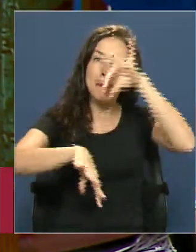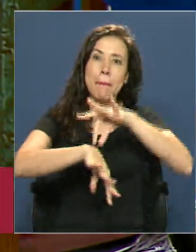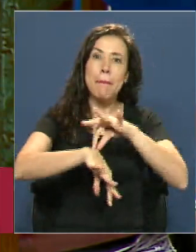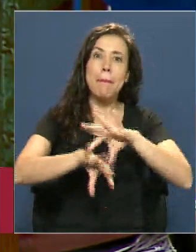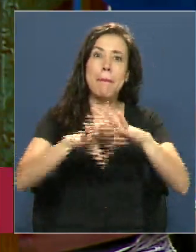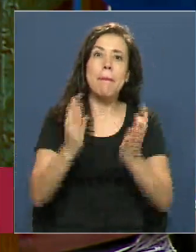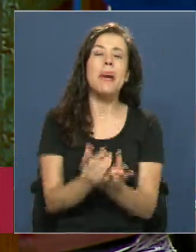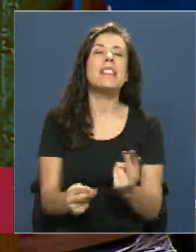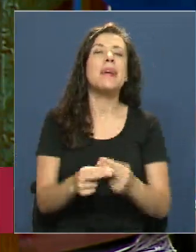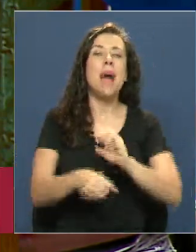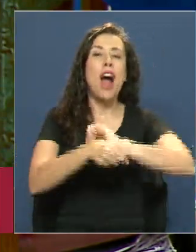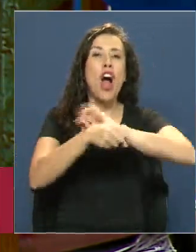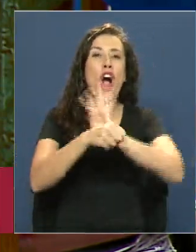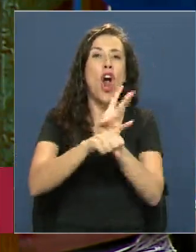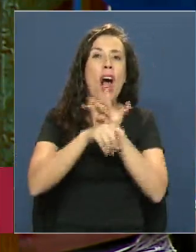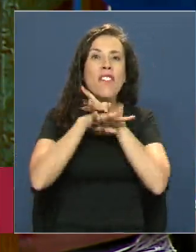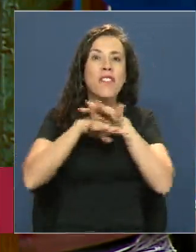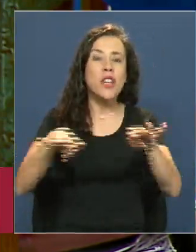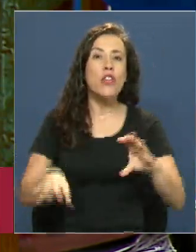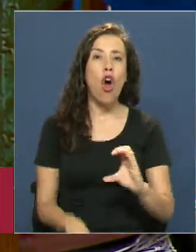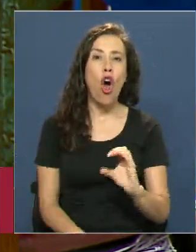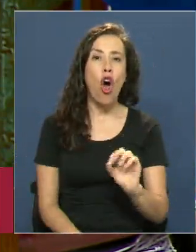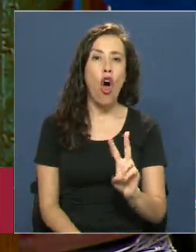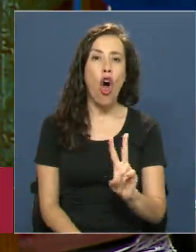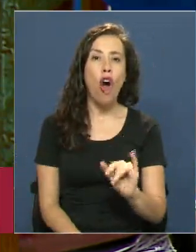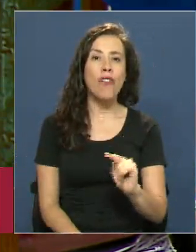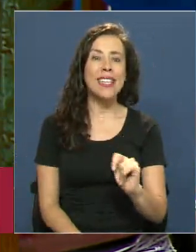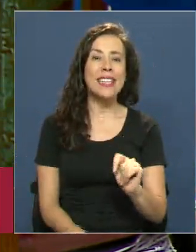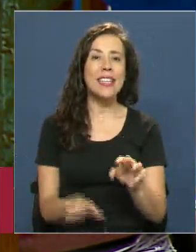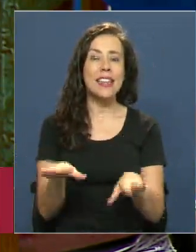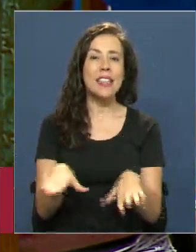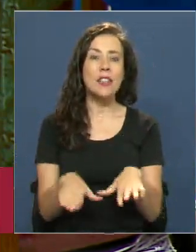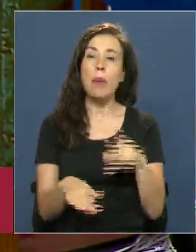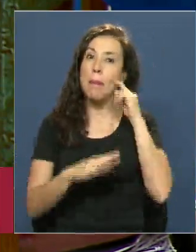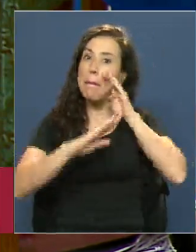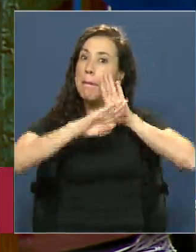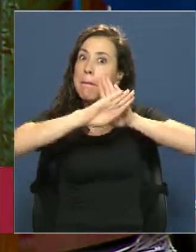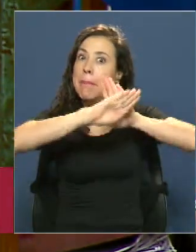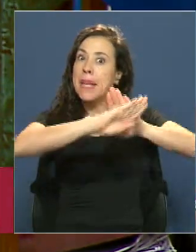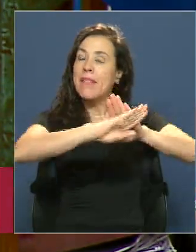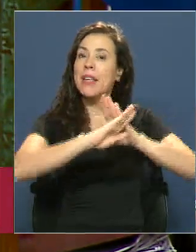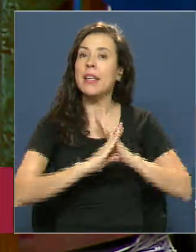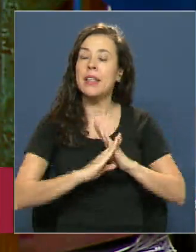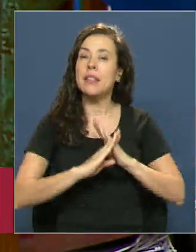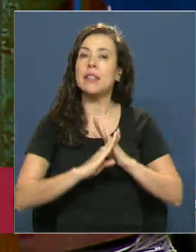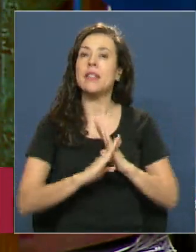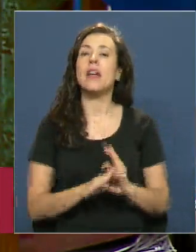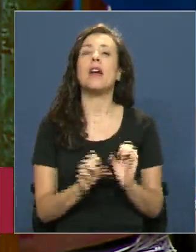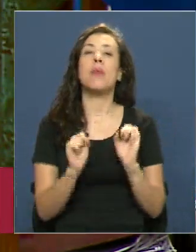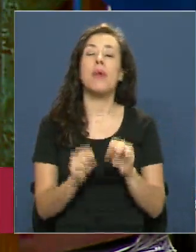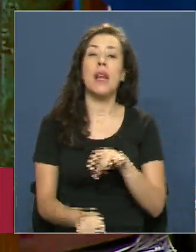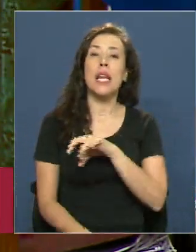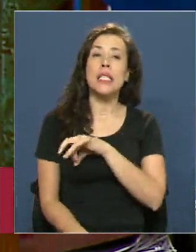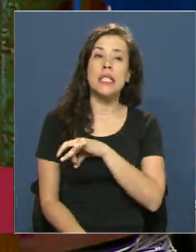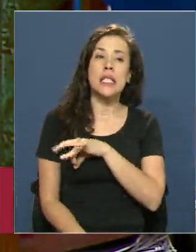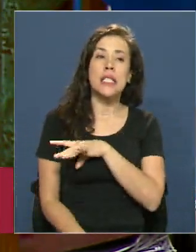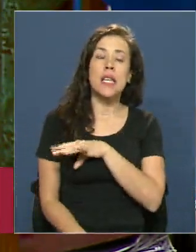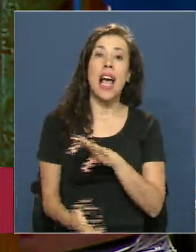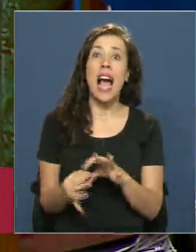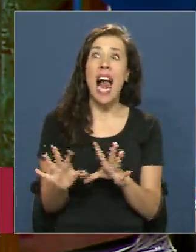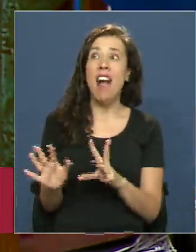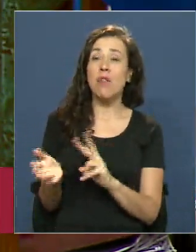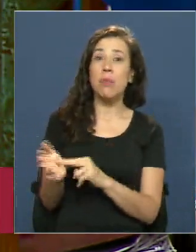como coronavirus o COVID-19, de modo de prevenir, en la medida de lo posible, que se produzcan en Chile las